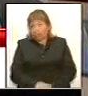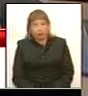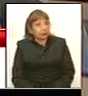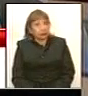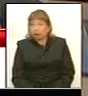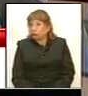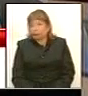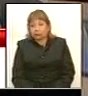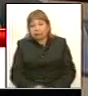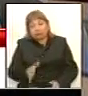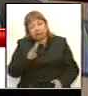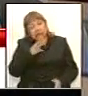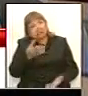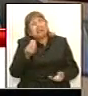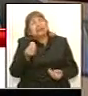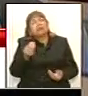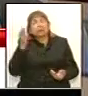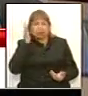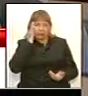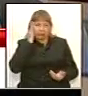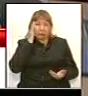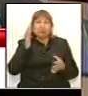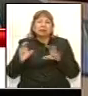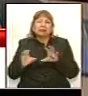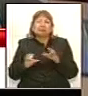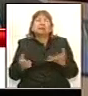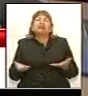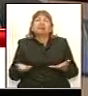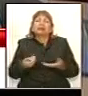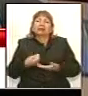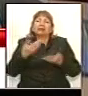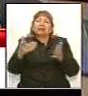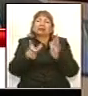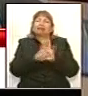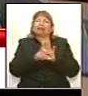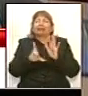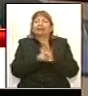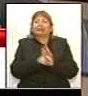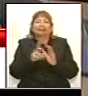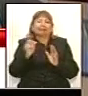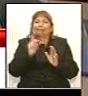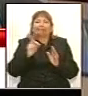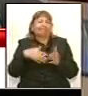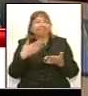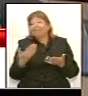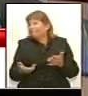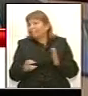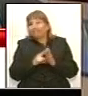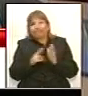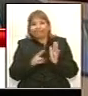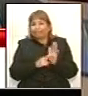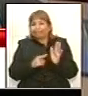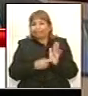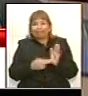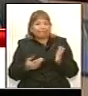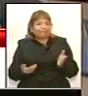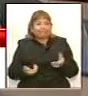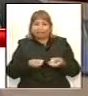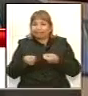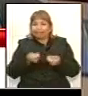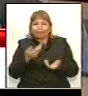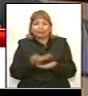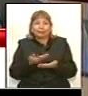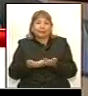pero ¿cómo se va a elaborar si damos leyes aquí, no salen los reglamentos, no se